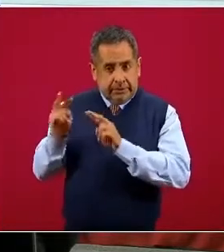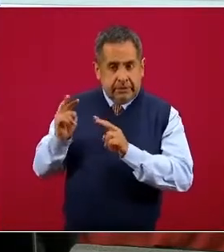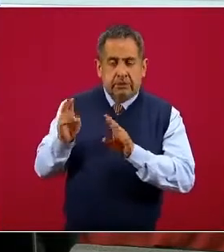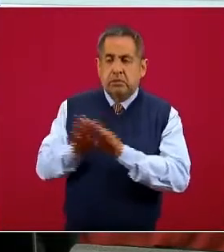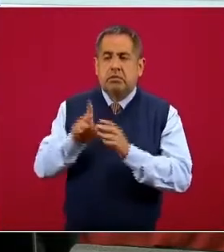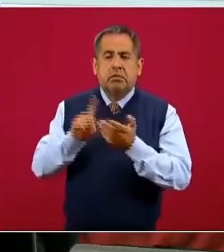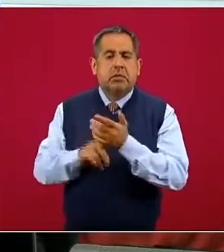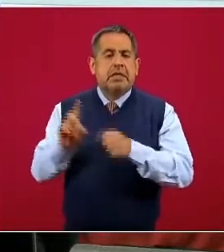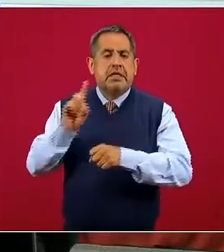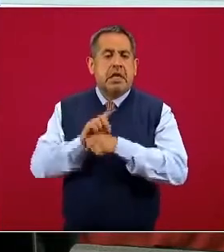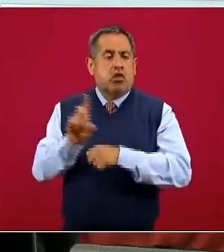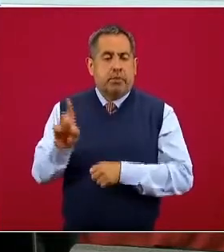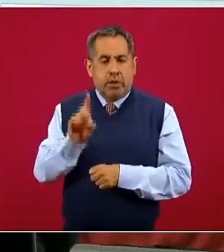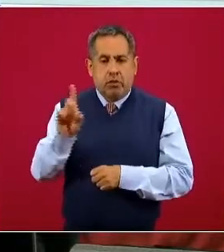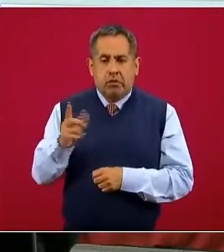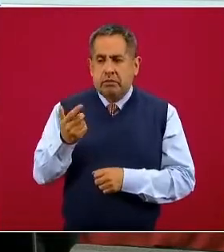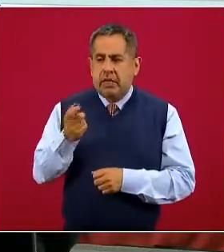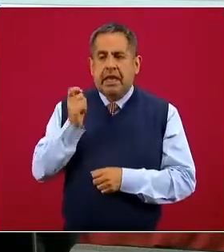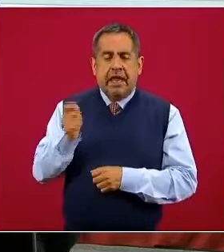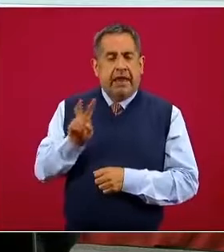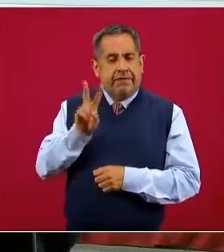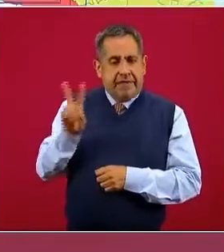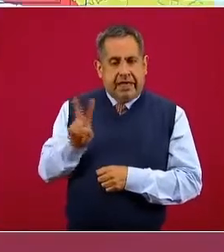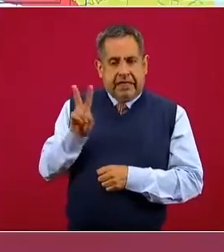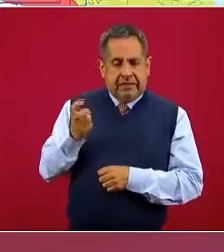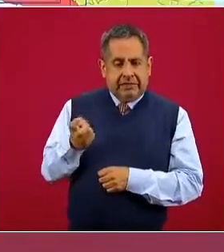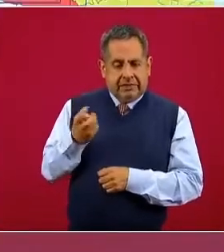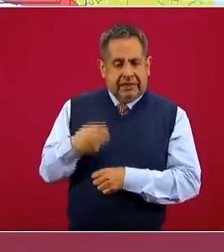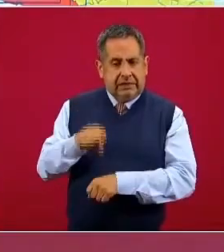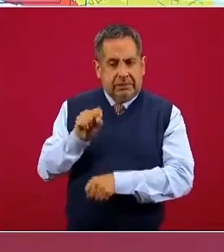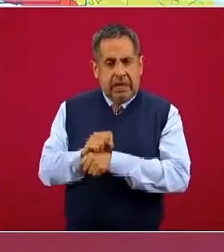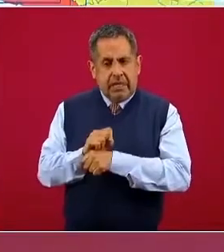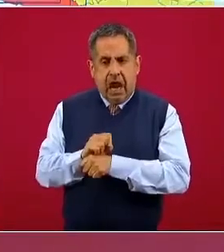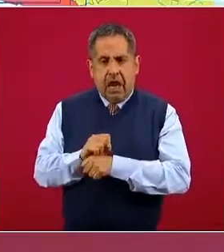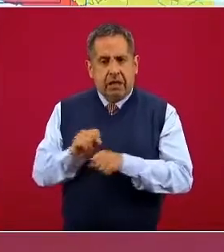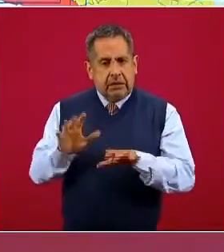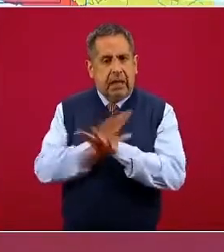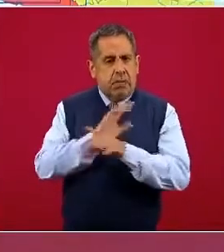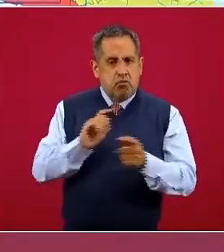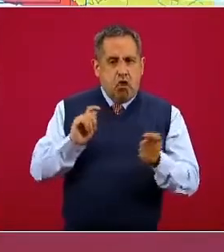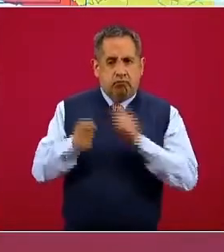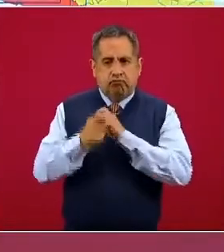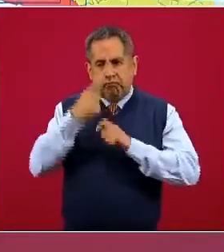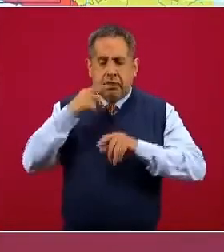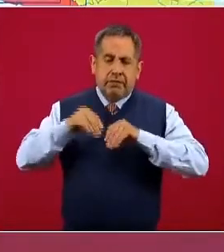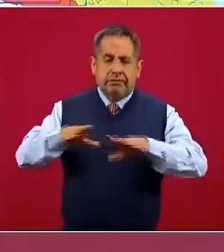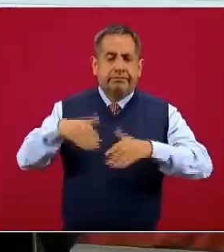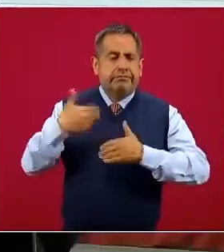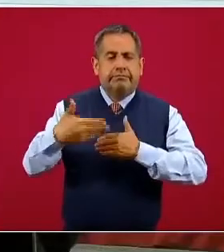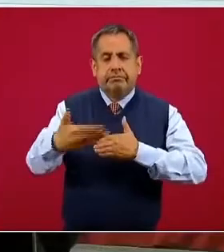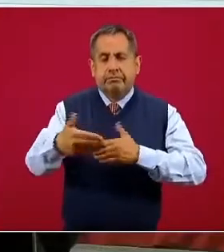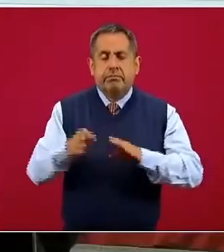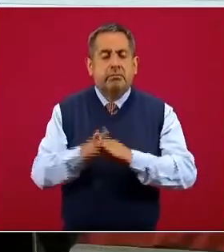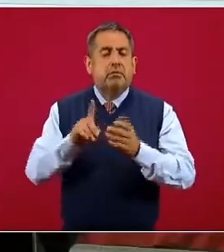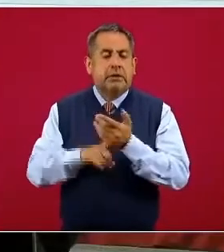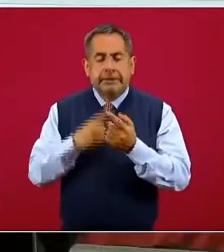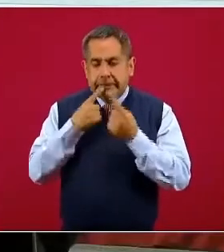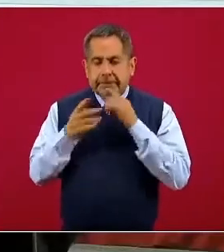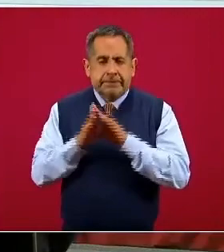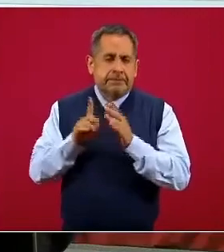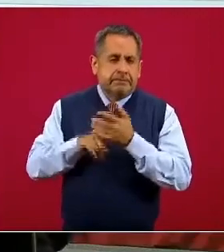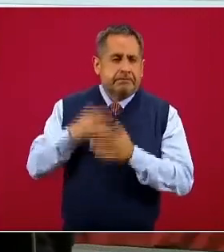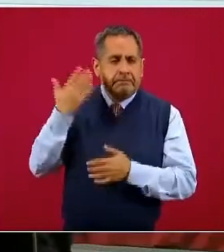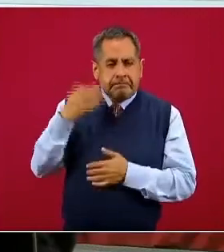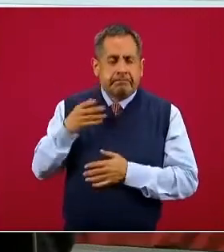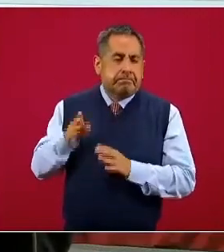hasta el día domingo. El viernes de esta semana estaremos actualizando el semáforo para la siguiente semana, pero como podíamos ya